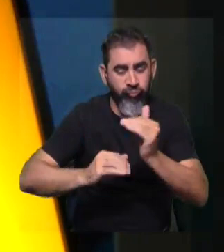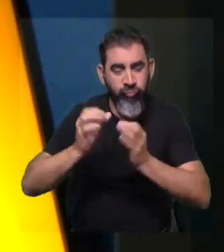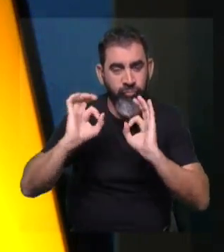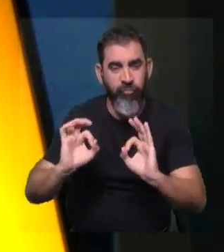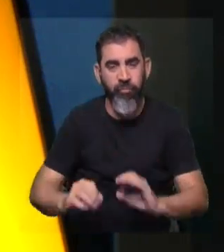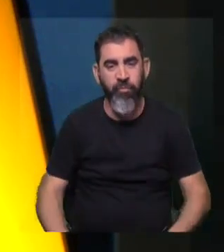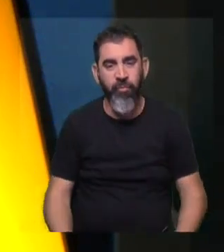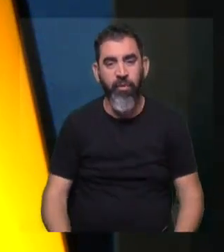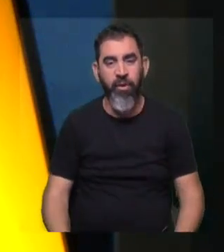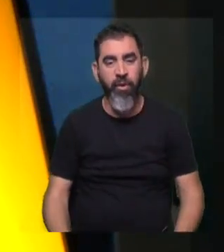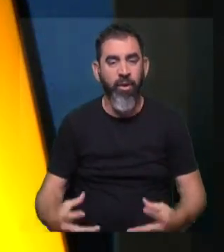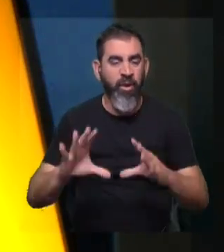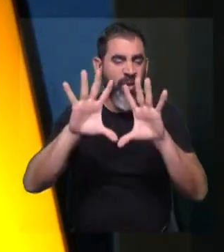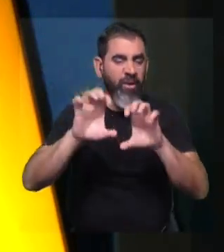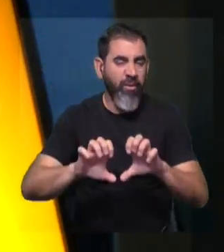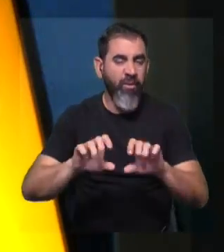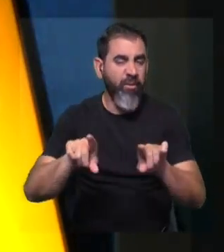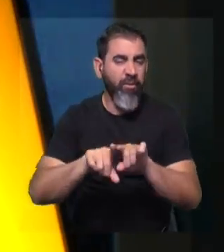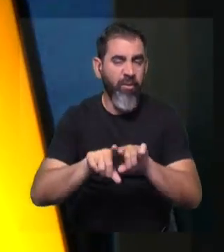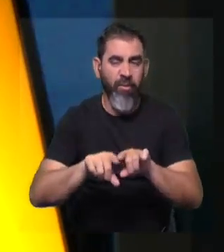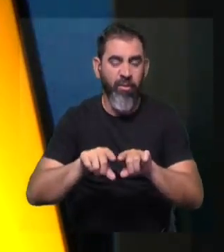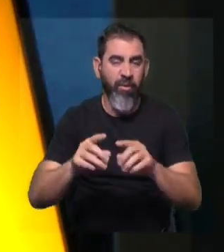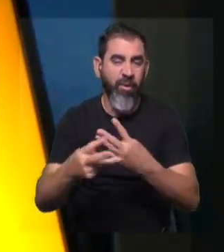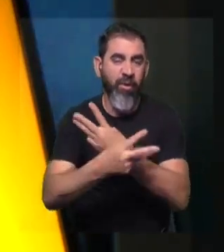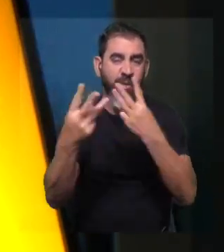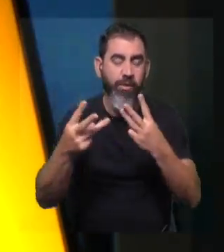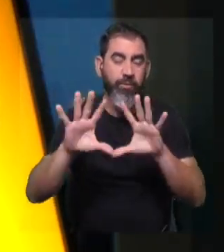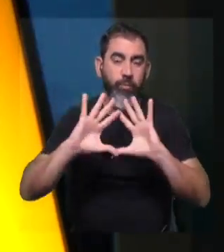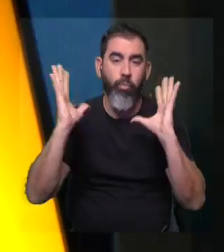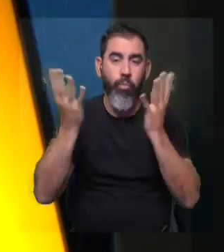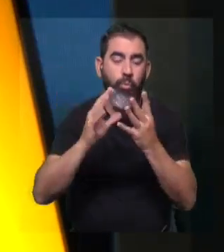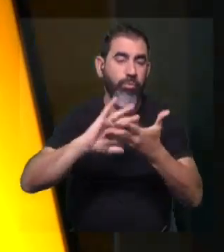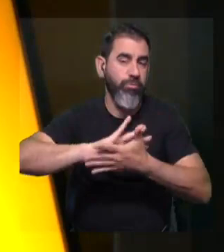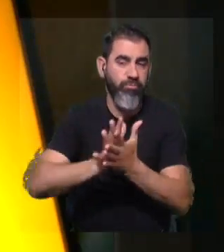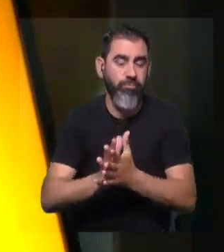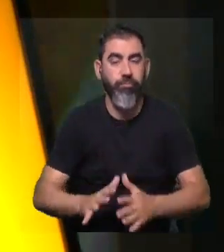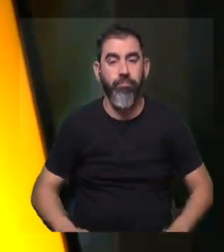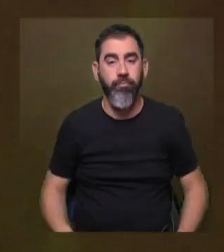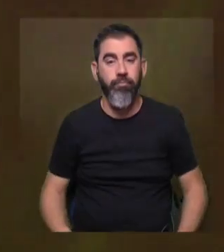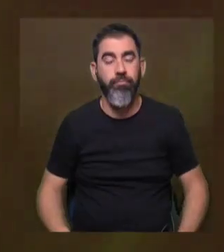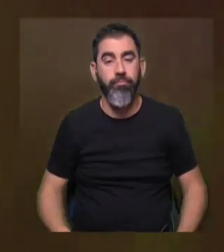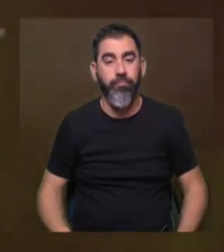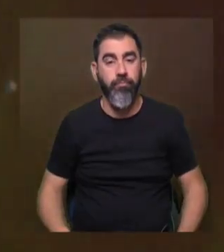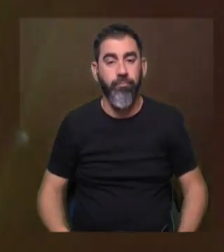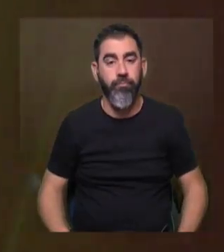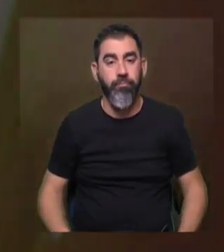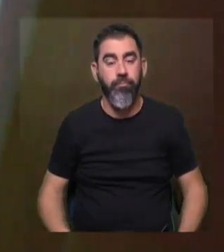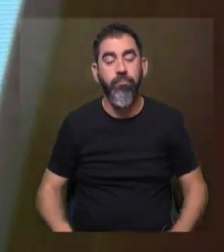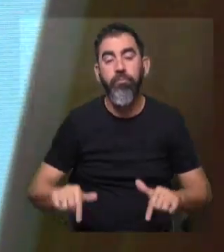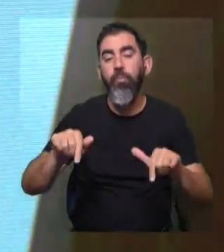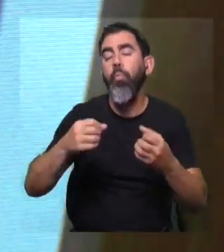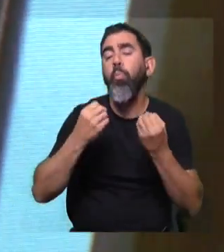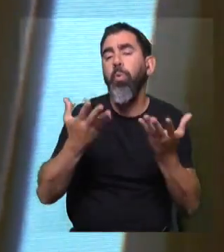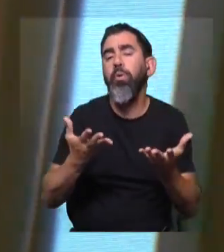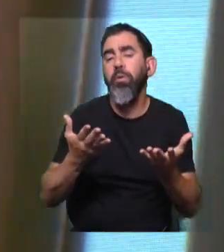Entonces se desmantelaron casi al mismo tiempo a lo largo y ancho del mundo esas capacidades. ¿Y hoy por qué